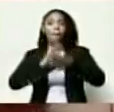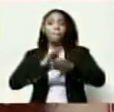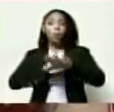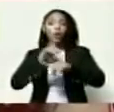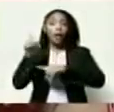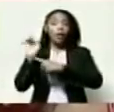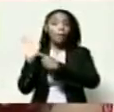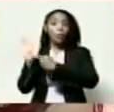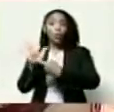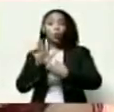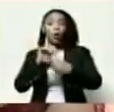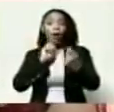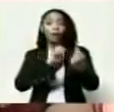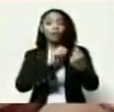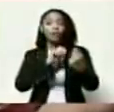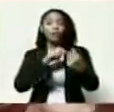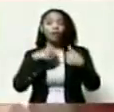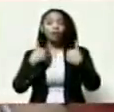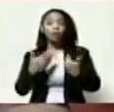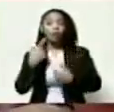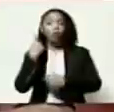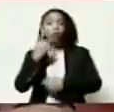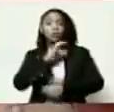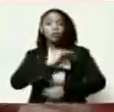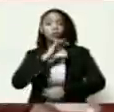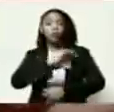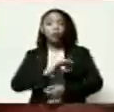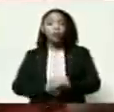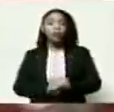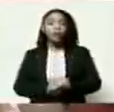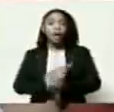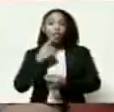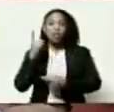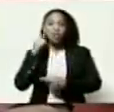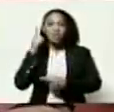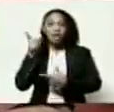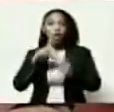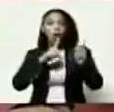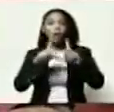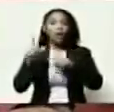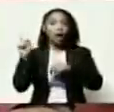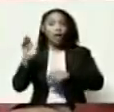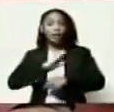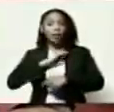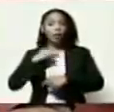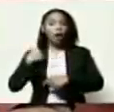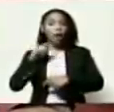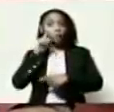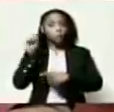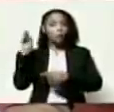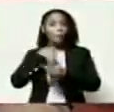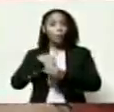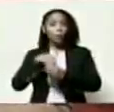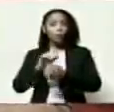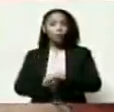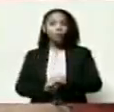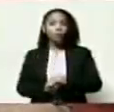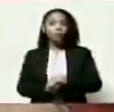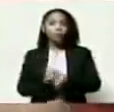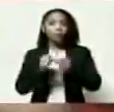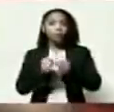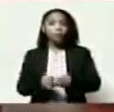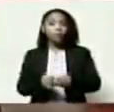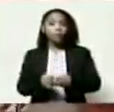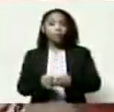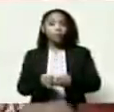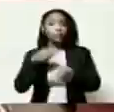lo planteó en una entrevista con una señora y dijo, mire, ¿qué vamos a hacer con los laboratorios que tenemos allá? Y quedaron